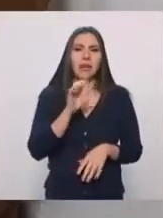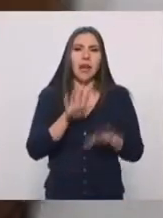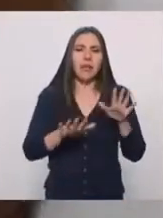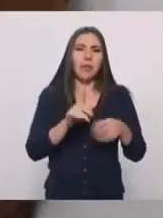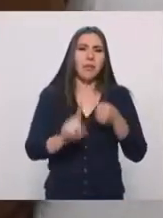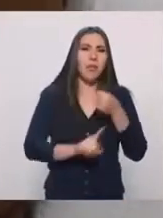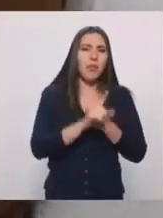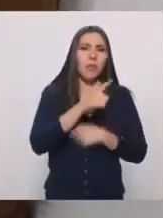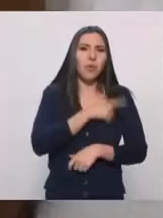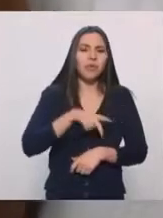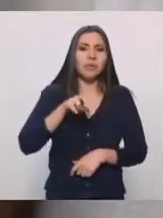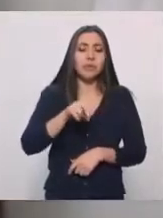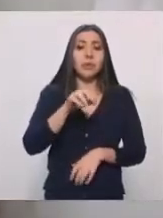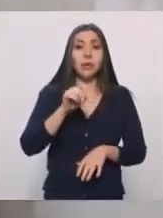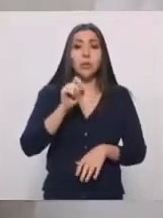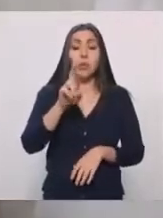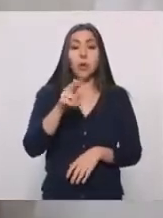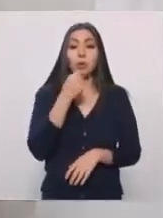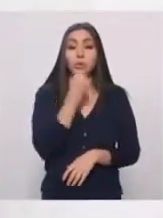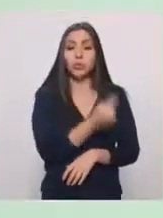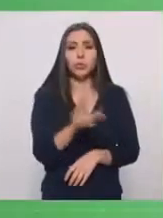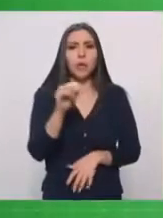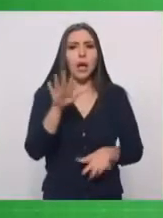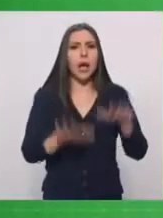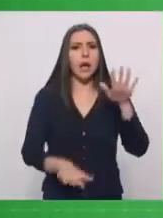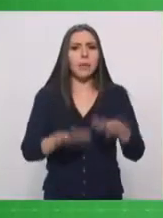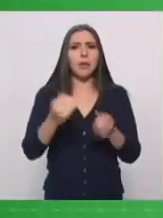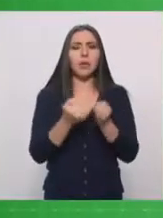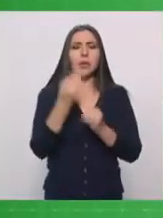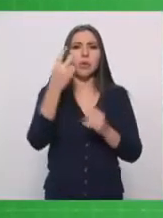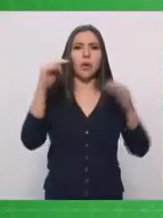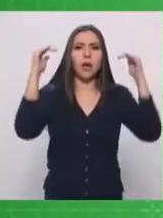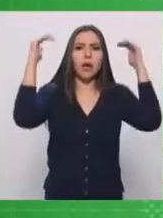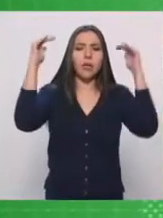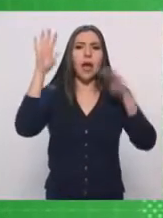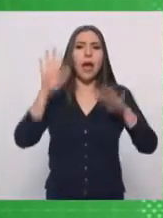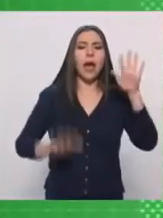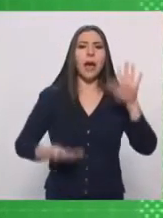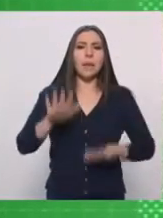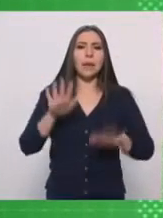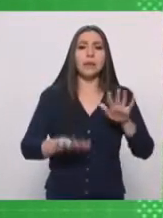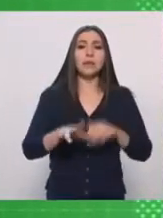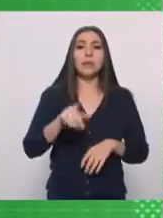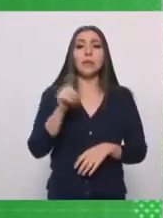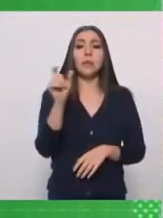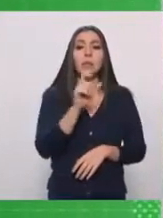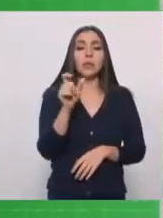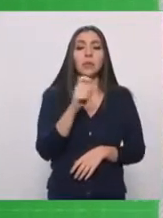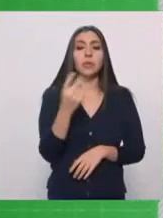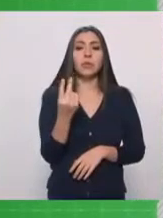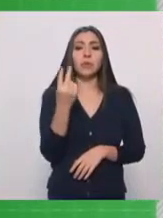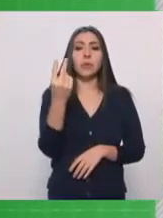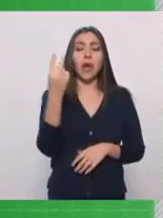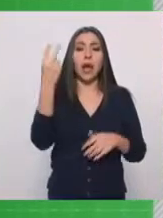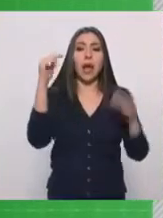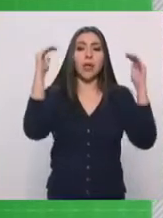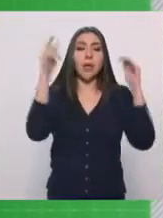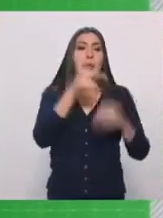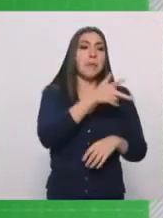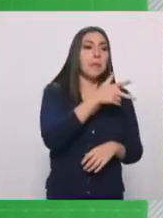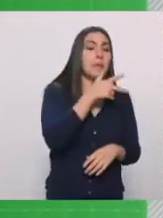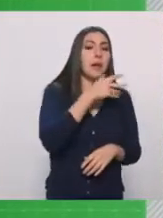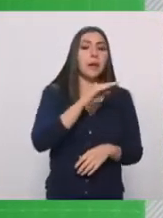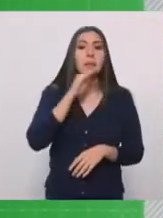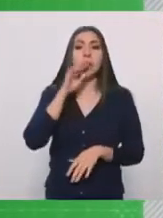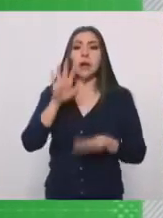se pueden dar entre dos adultos y que muchas veces por un tema de lealtad, aunque estás hablando de una relación de dos adultos, padre e hijo,